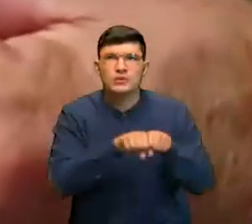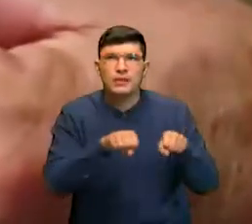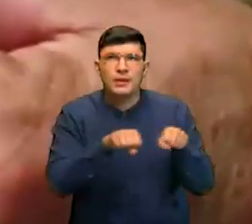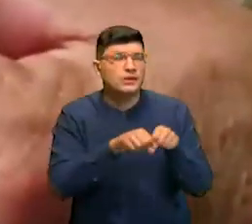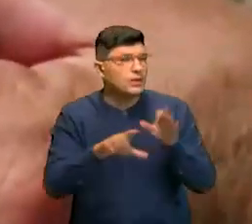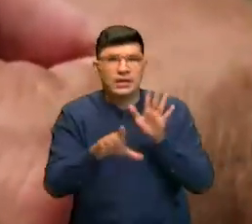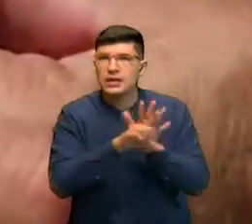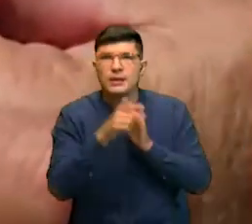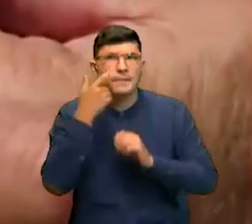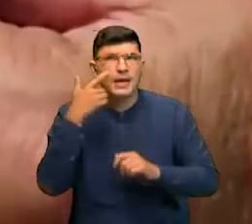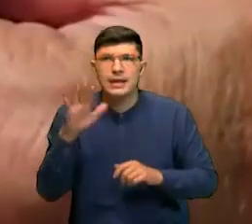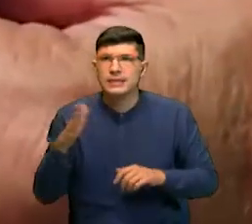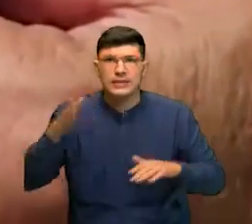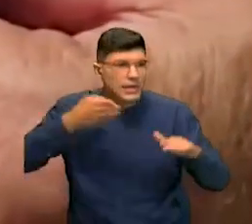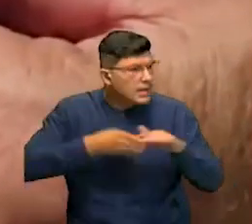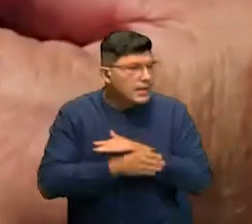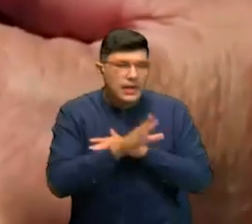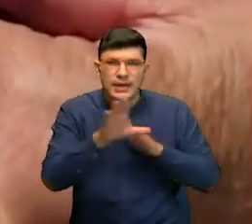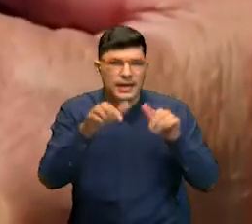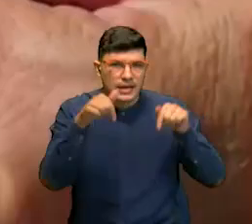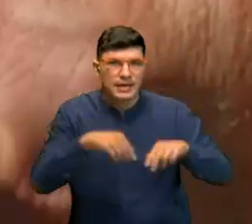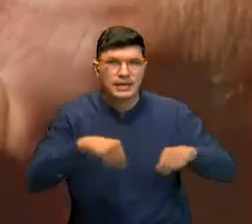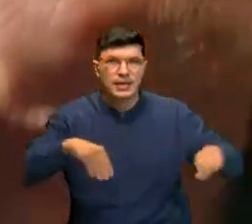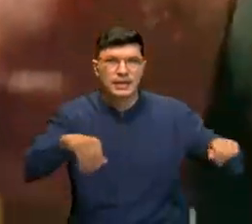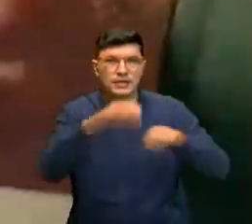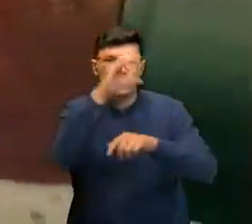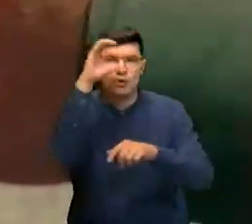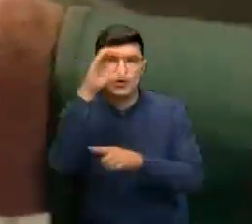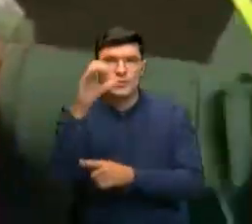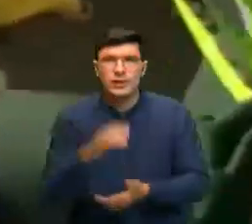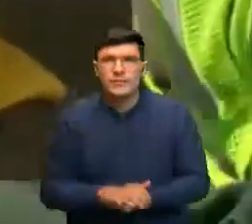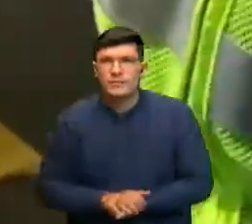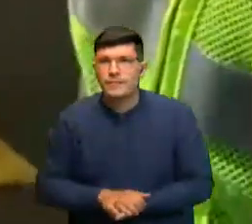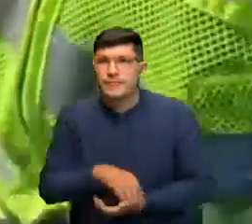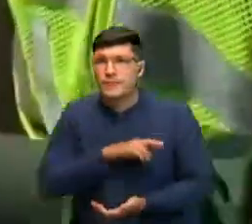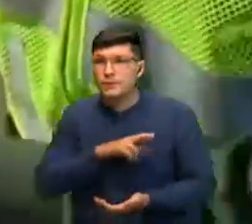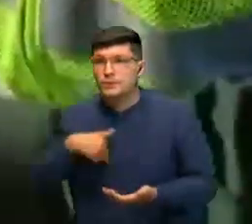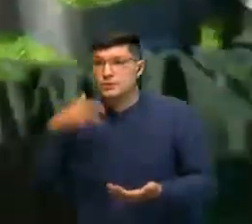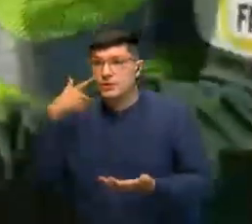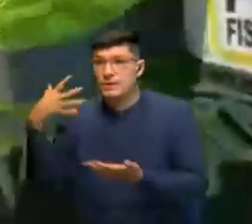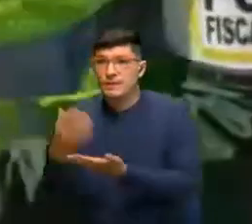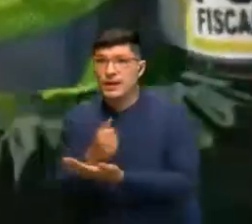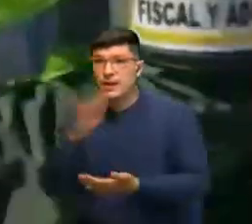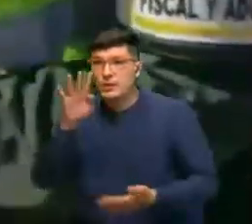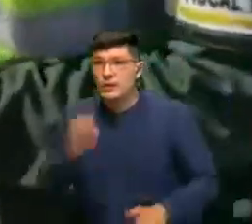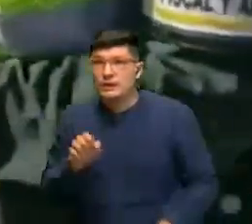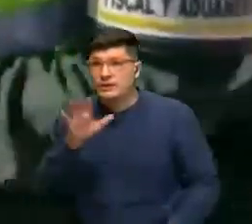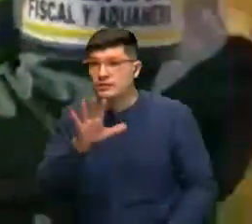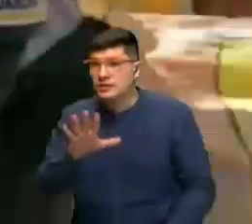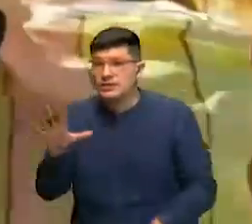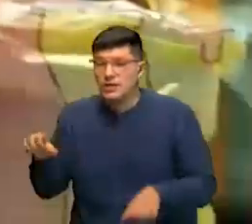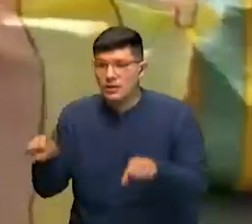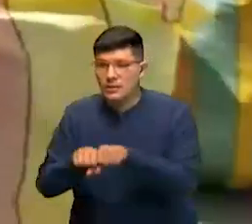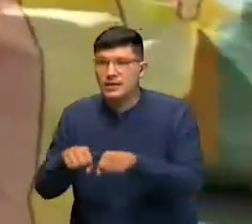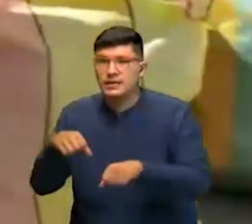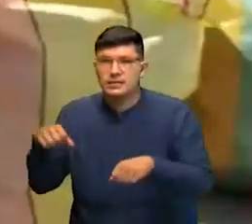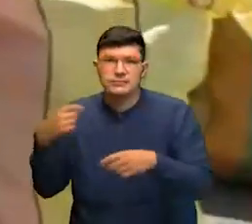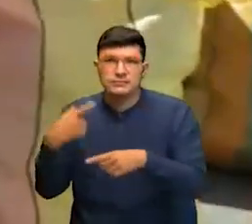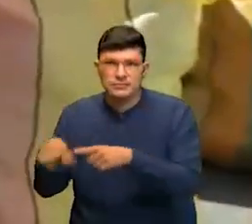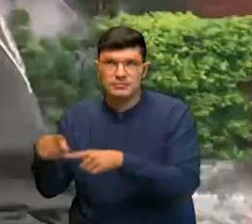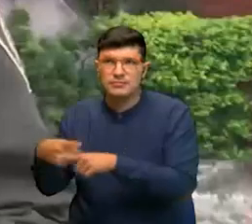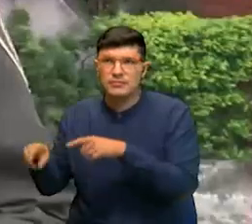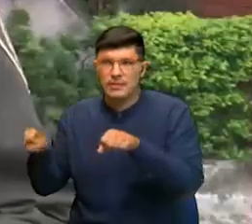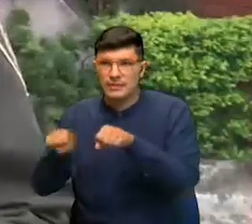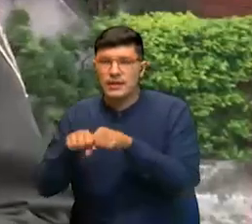calzado, al parecer ingresado irregularmente al territorio aduanero colombiano. Encontramos 954 pares de zapatos de diferentes marcas